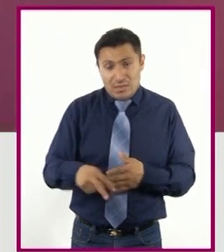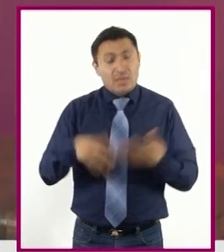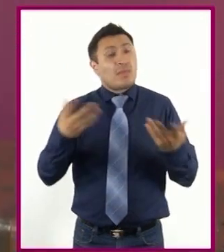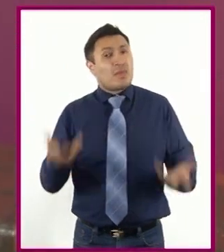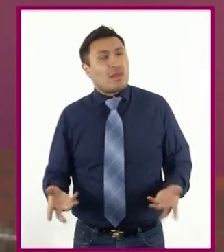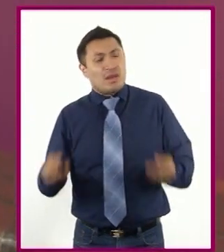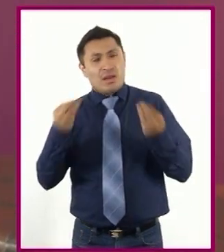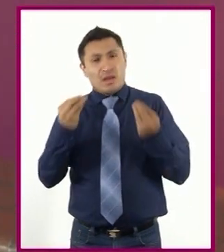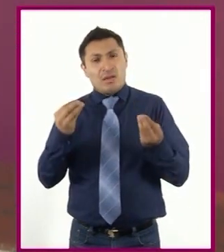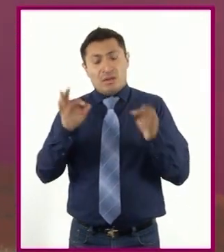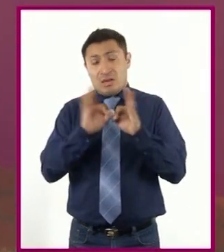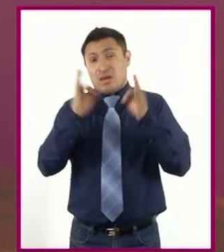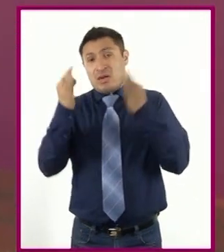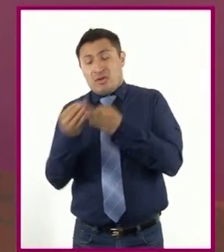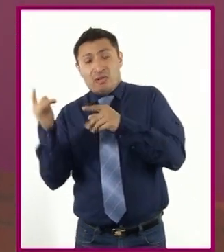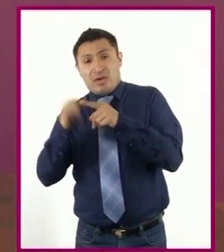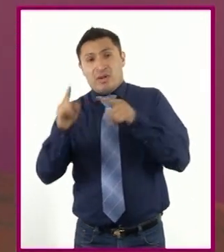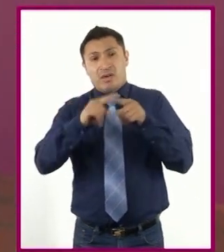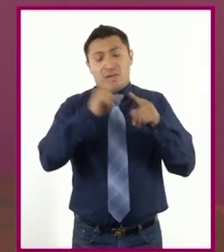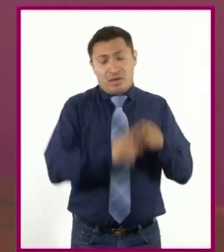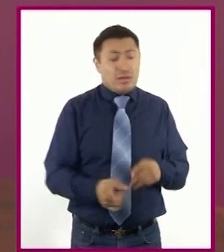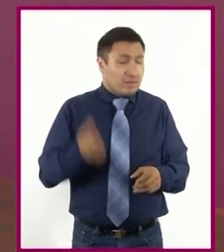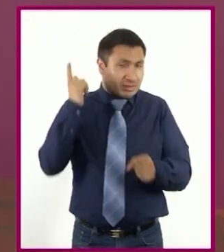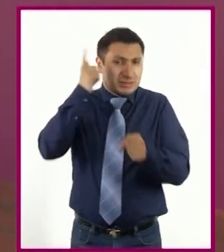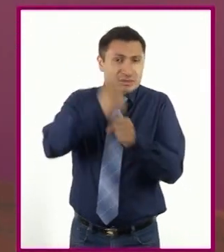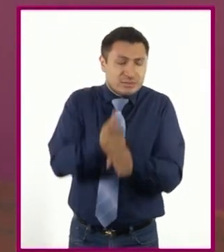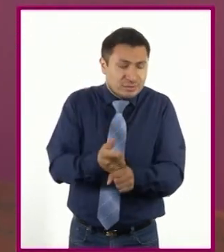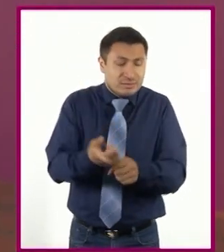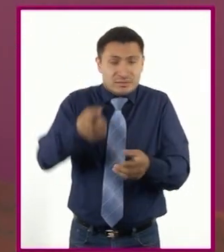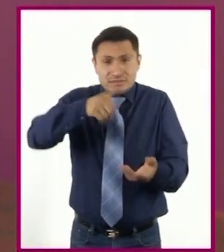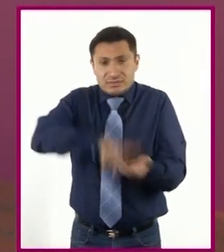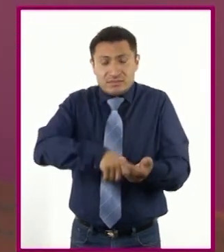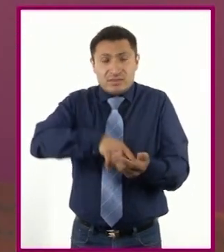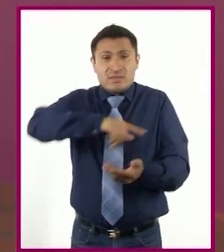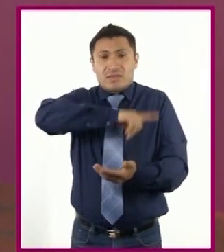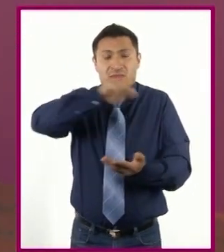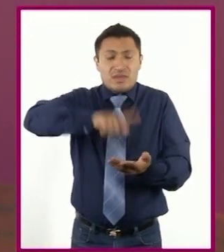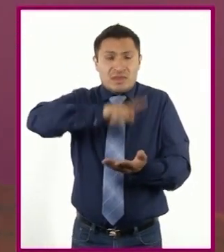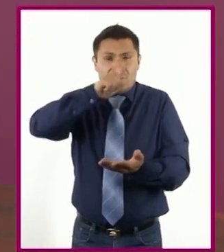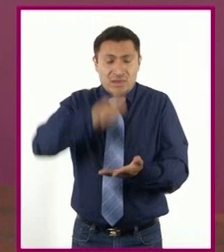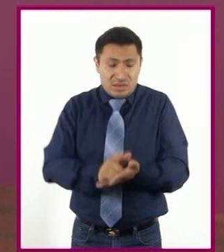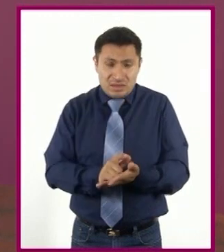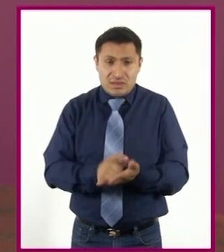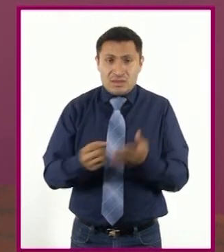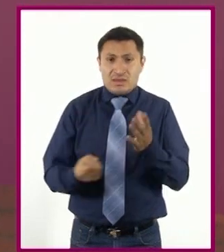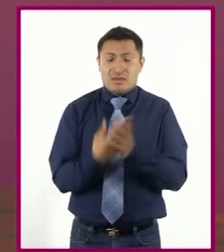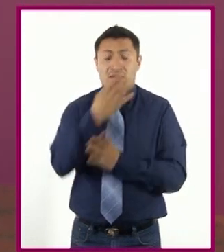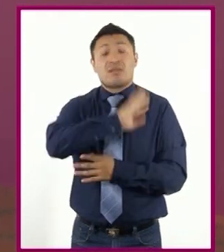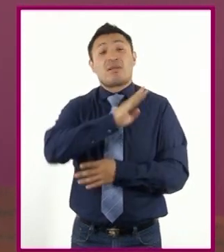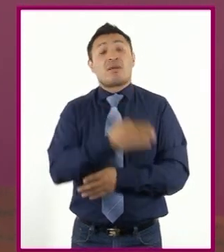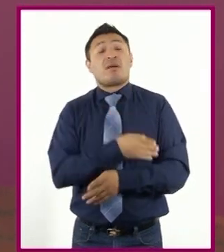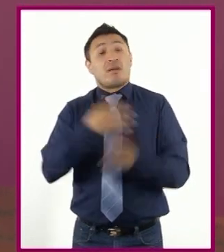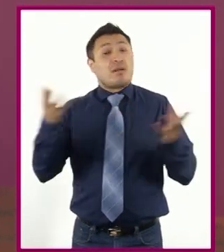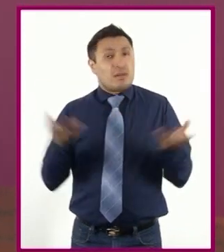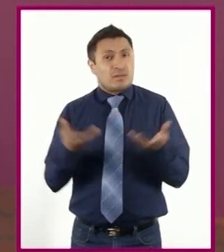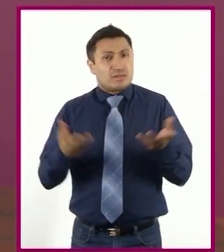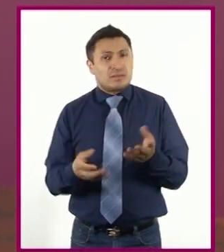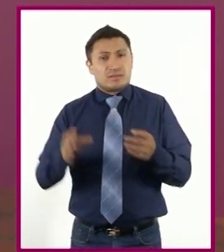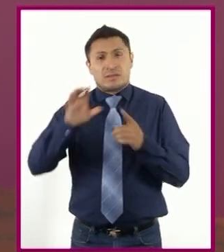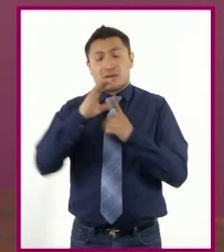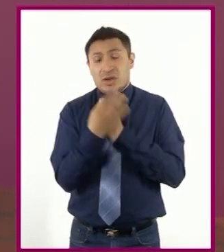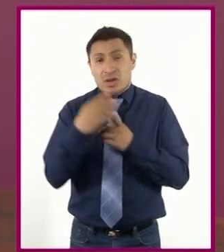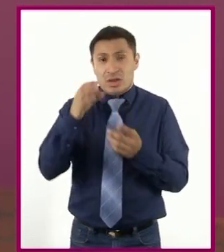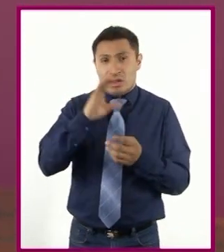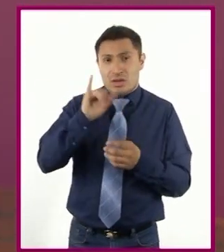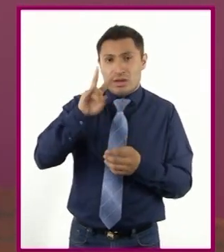que en muchos aspectos se encontraba sustentada en la legislación novohispana. Fueron producidos el Código